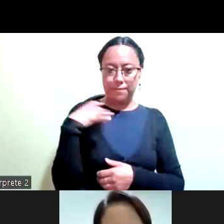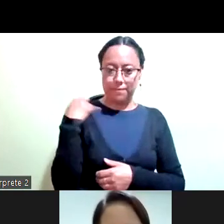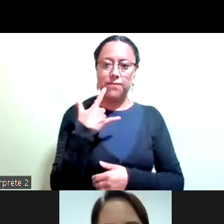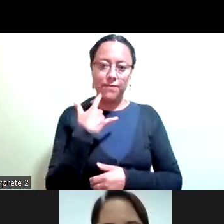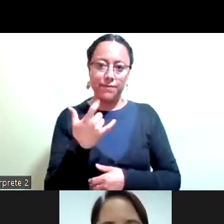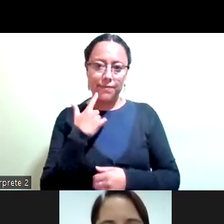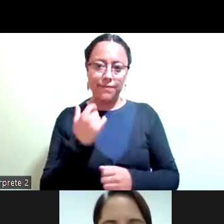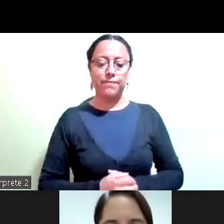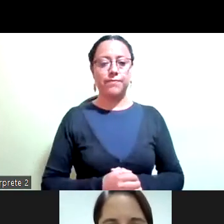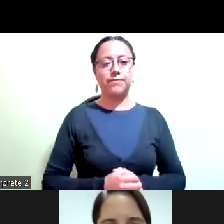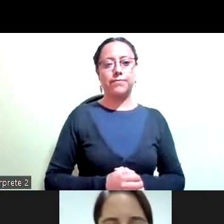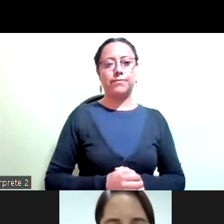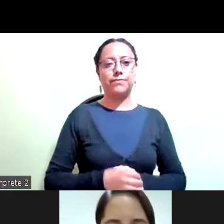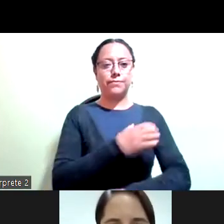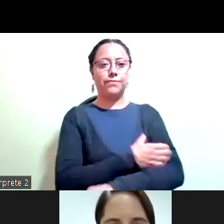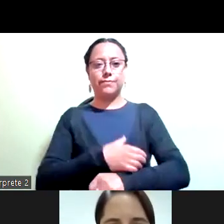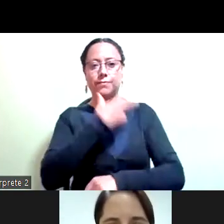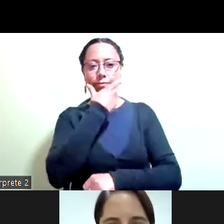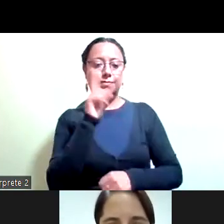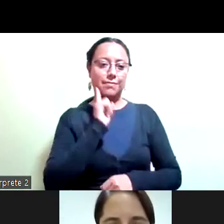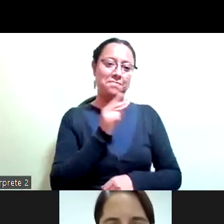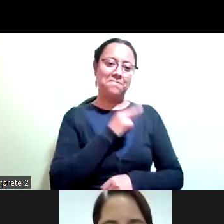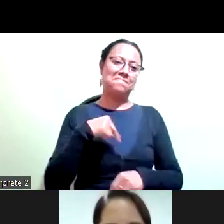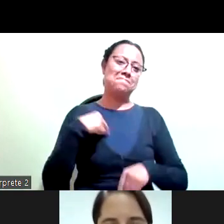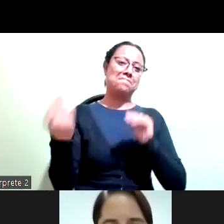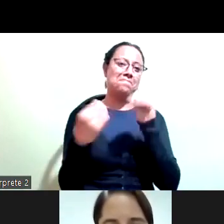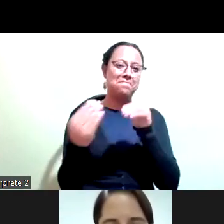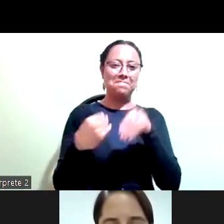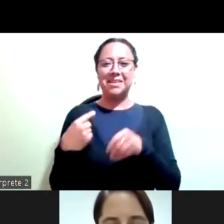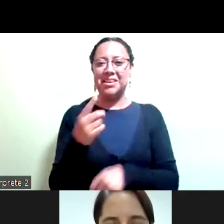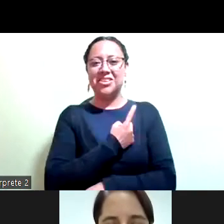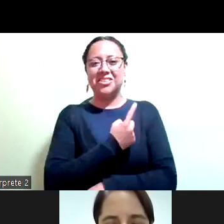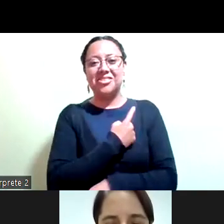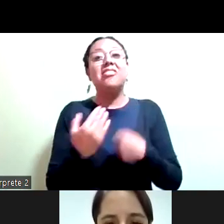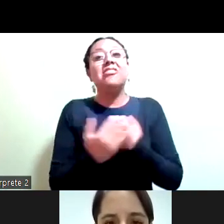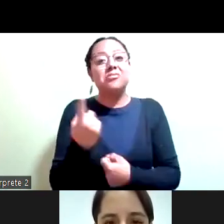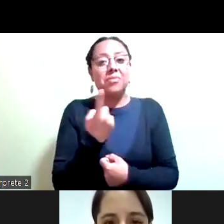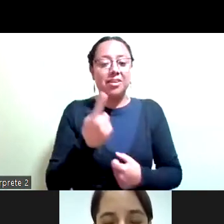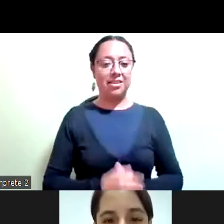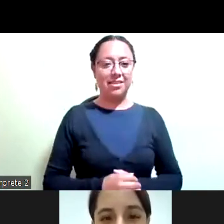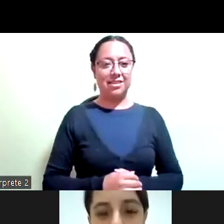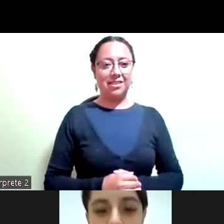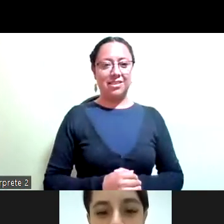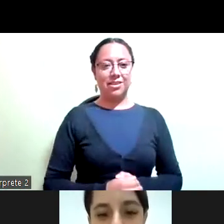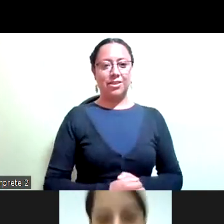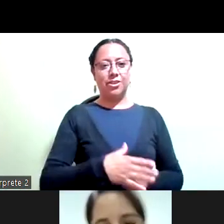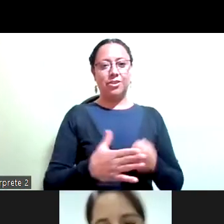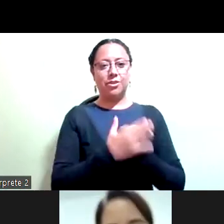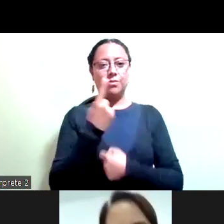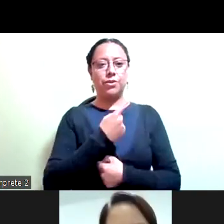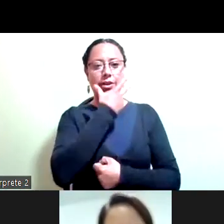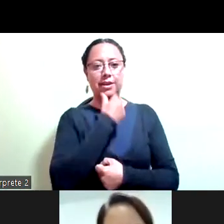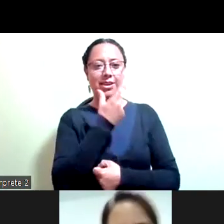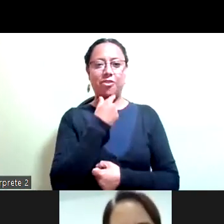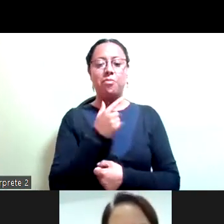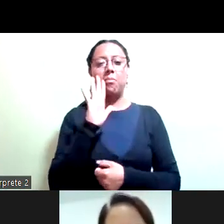compañeros. Y bueno, al final de cuentas nosotros nos quedamos debatiendo entre nosotros porque pues terminó saliéndose, ¿no? Y al